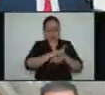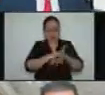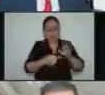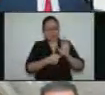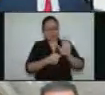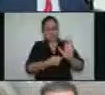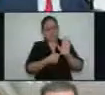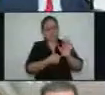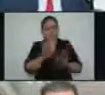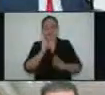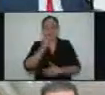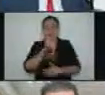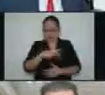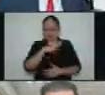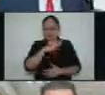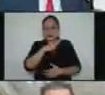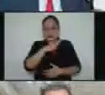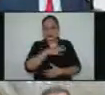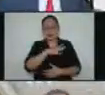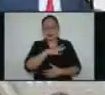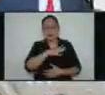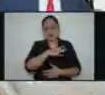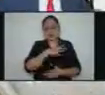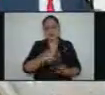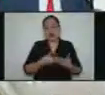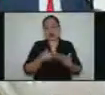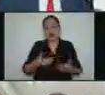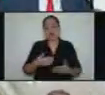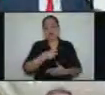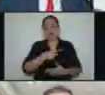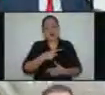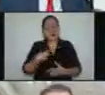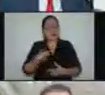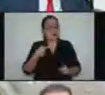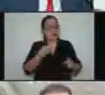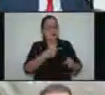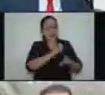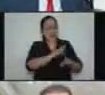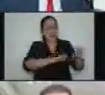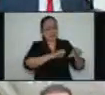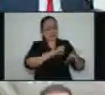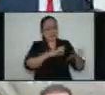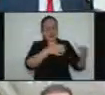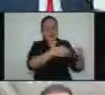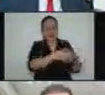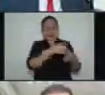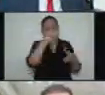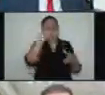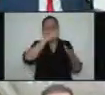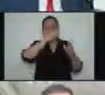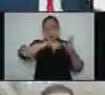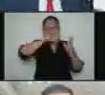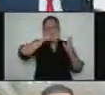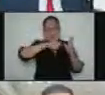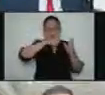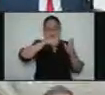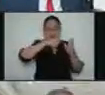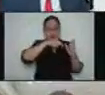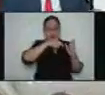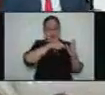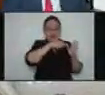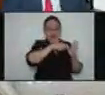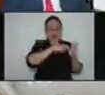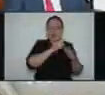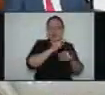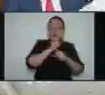parece que pues hay que decirles, en este caso a las productoras, que cuando hagan invitaciones